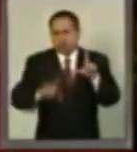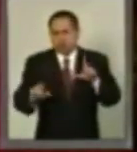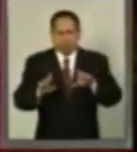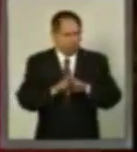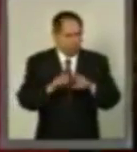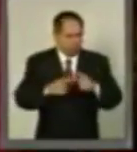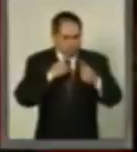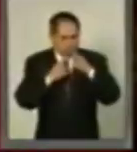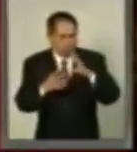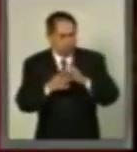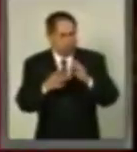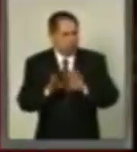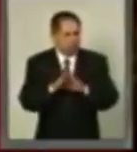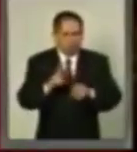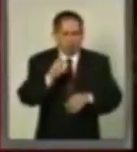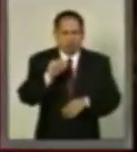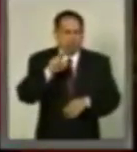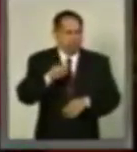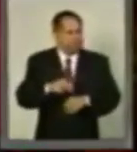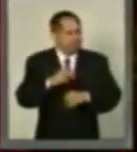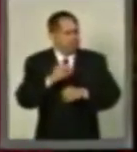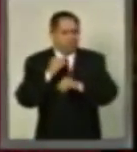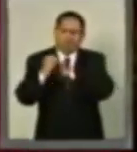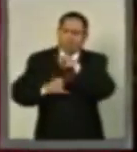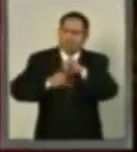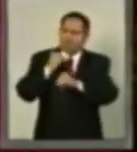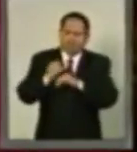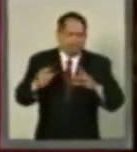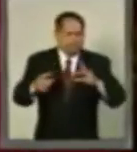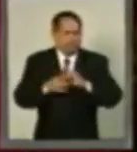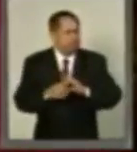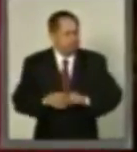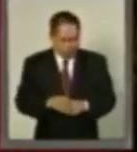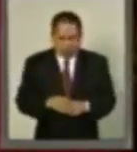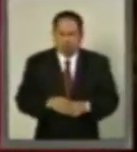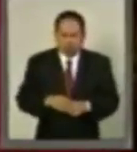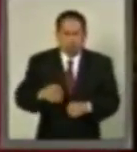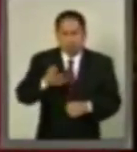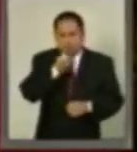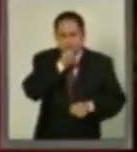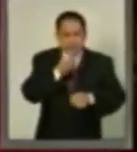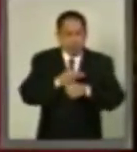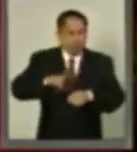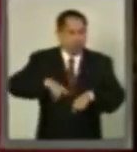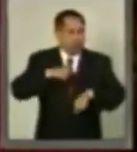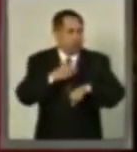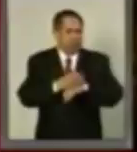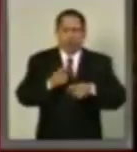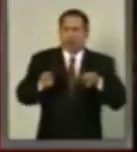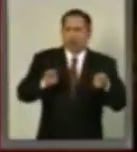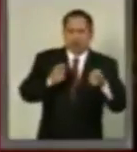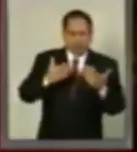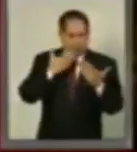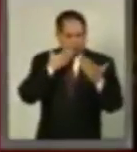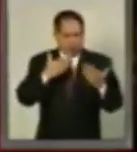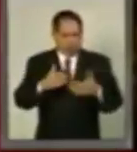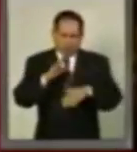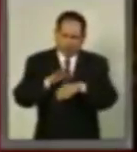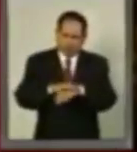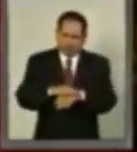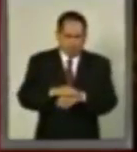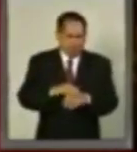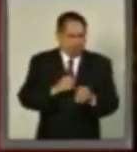esfuerzo correlativo en el plano internacional. El trabajo comprometido de la Secretaría a su cargo ha permitido